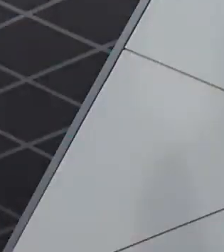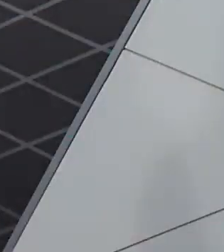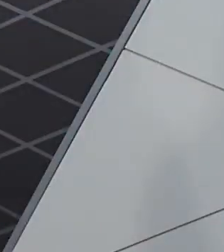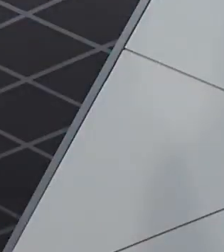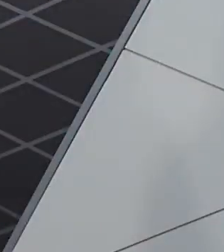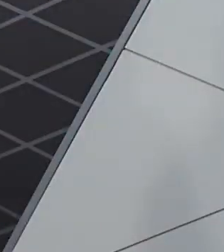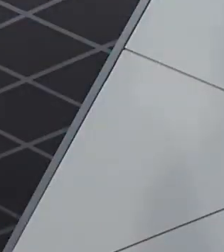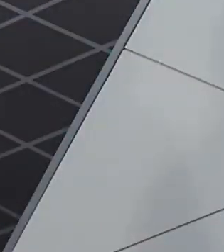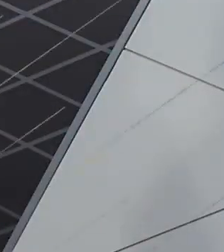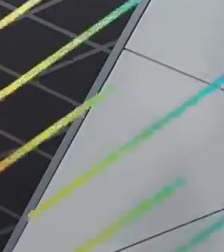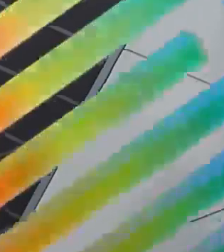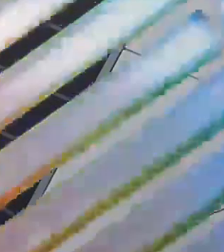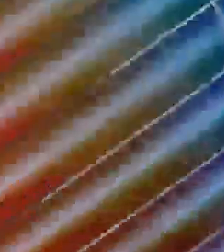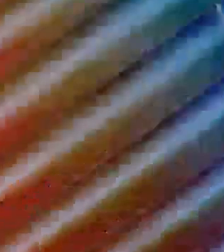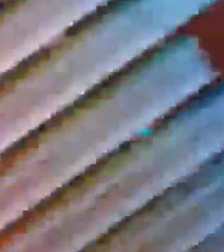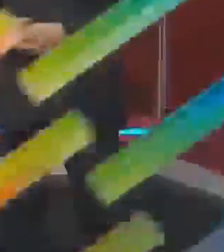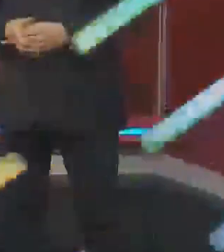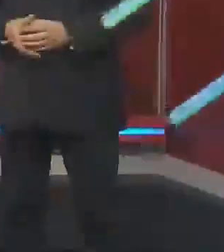Coquimbo.